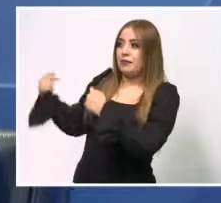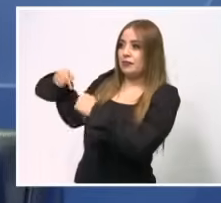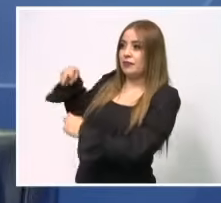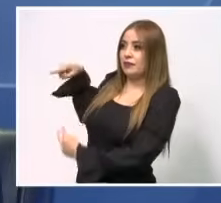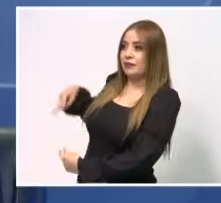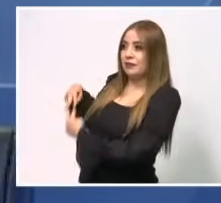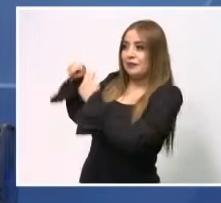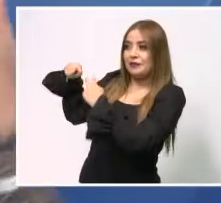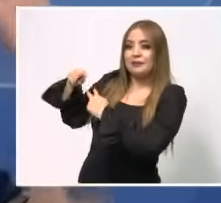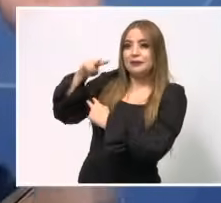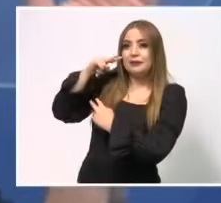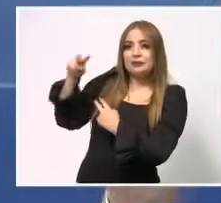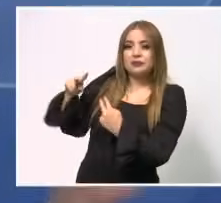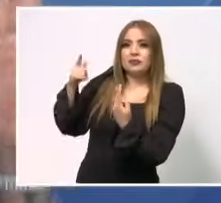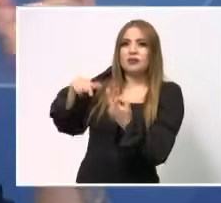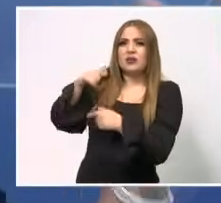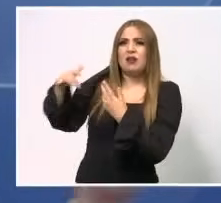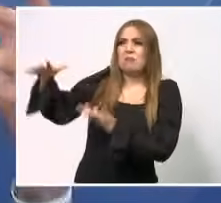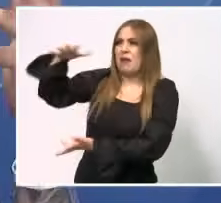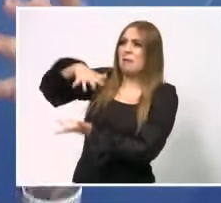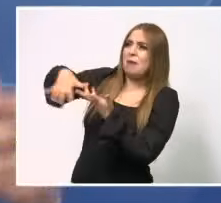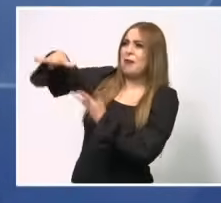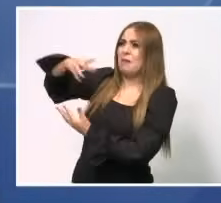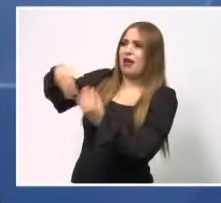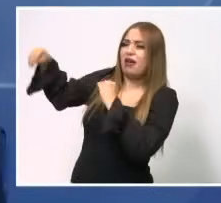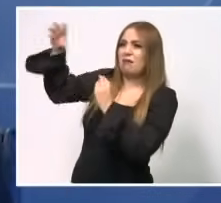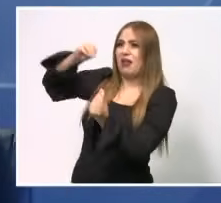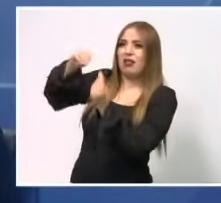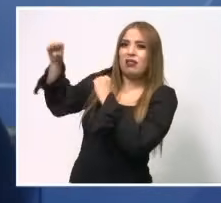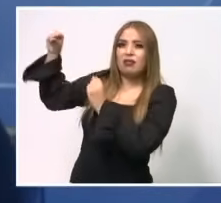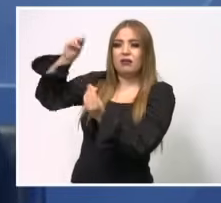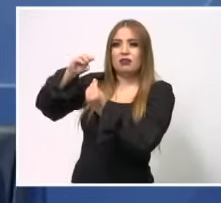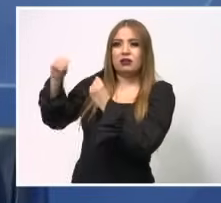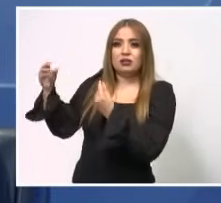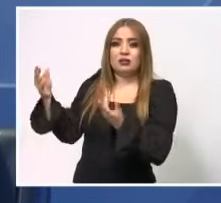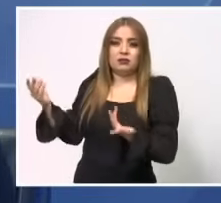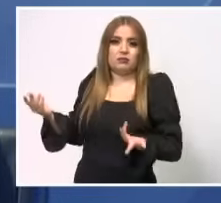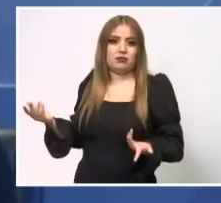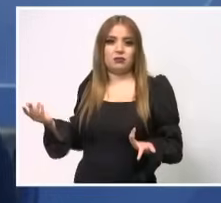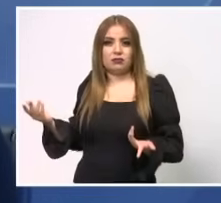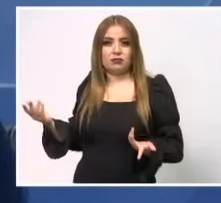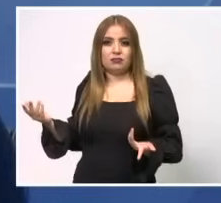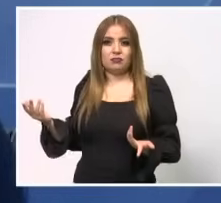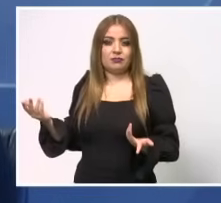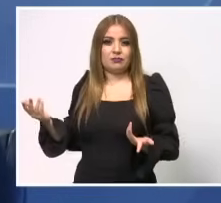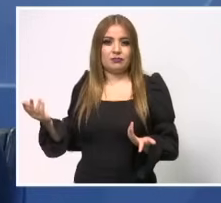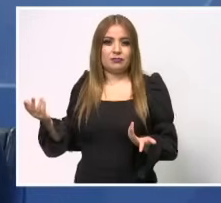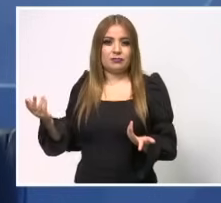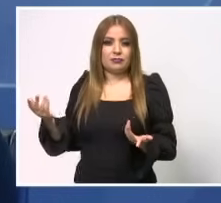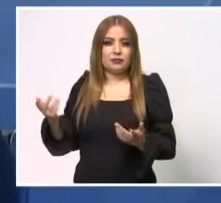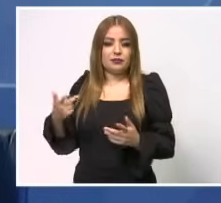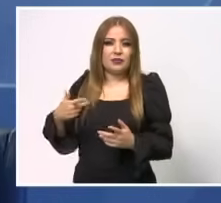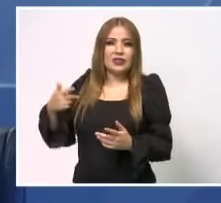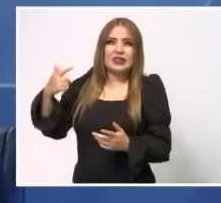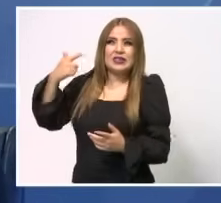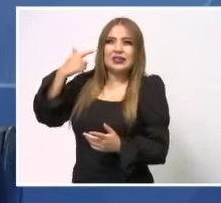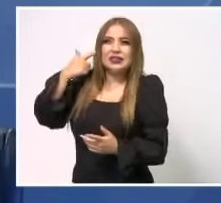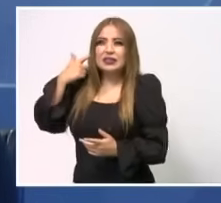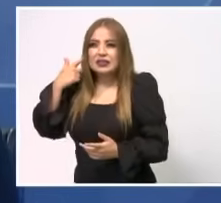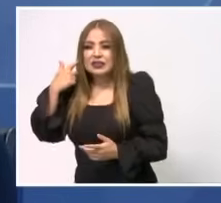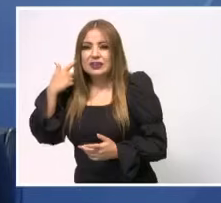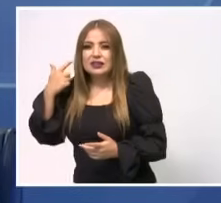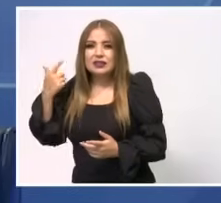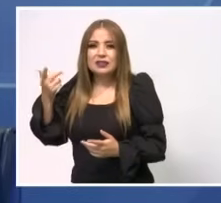estaban viendo de frente entonces empiezan a hacer de palabras no solo alcanzaba a escuchar como que